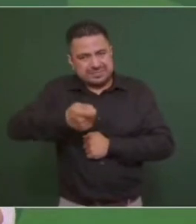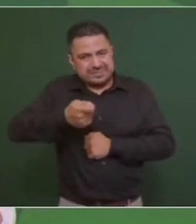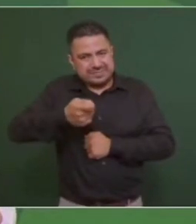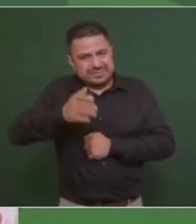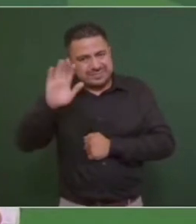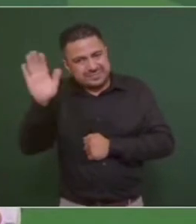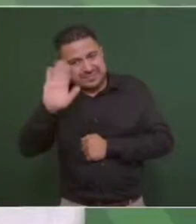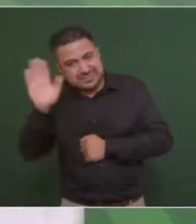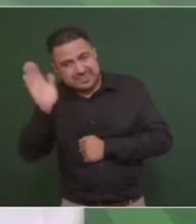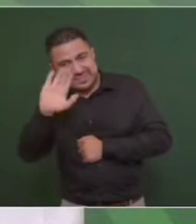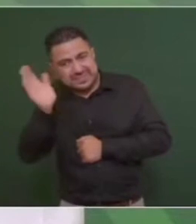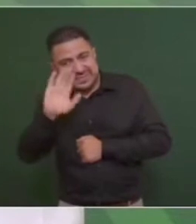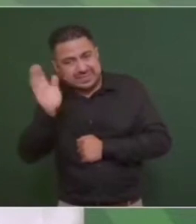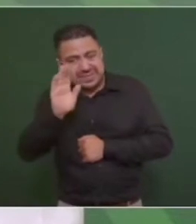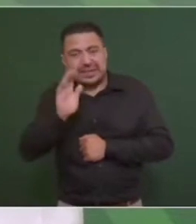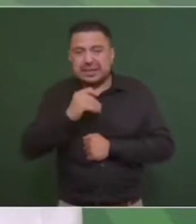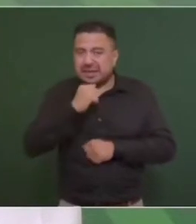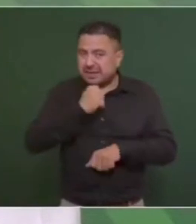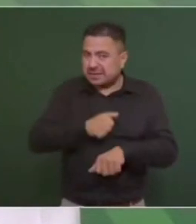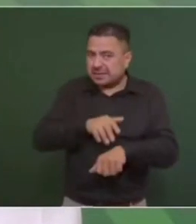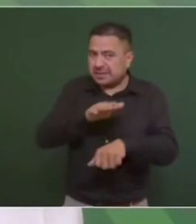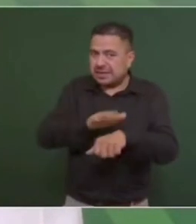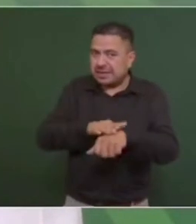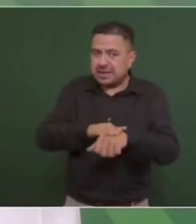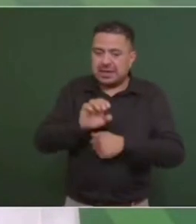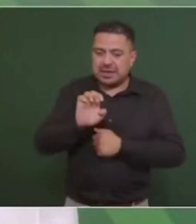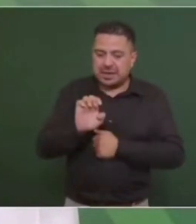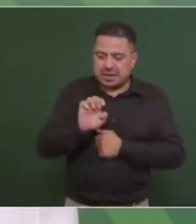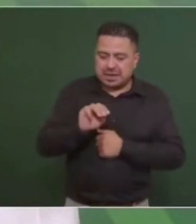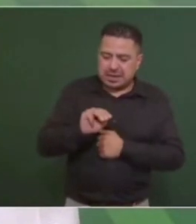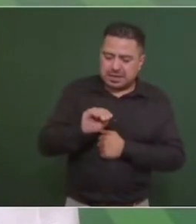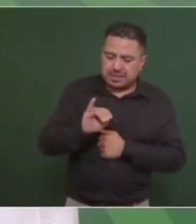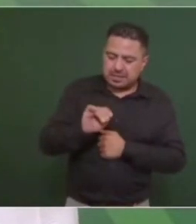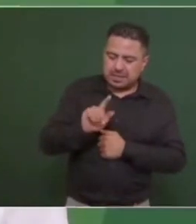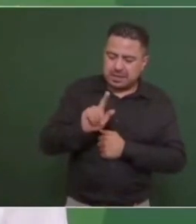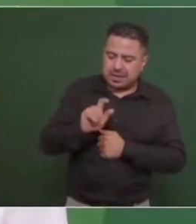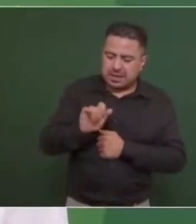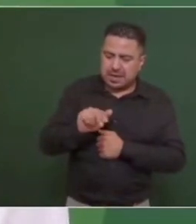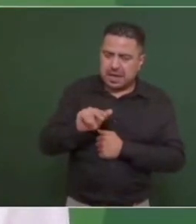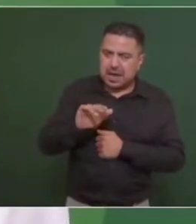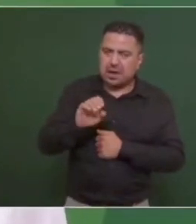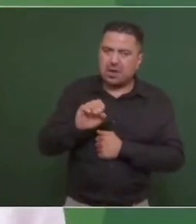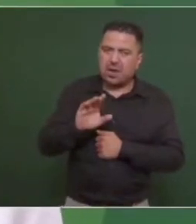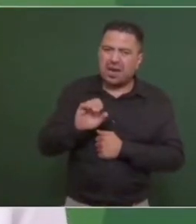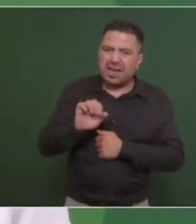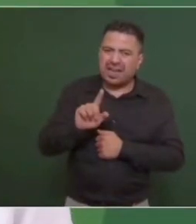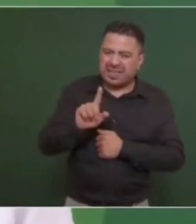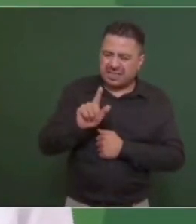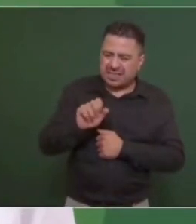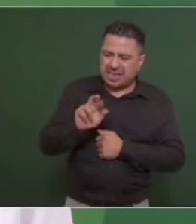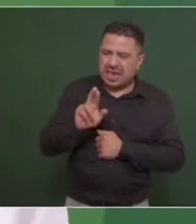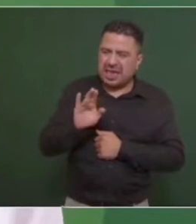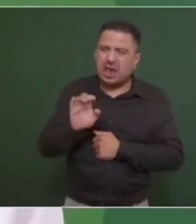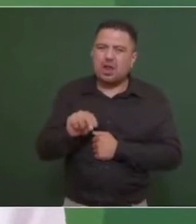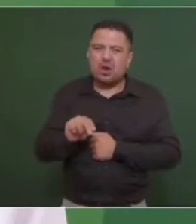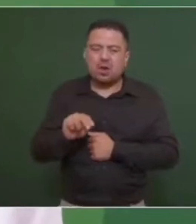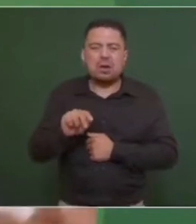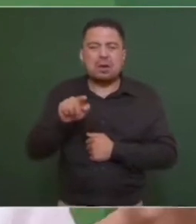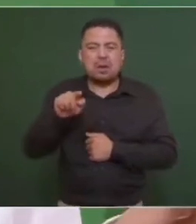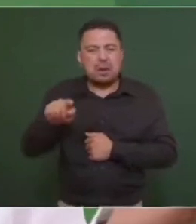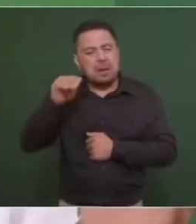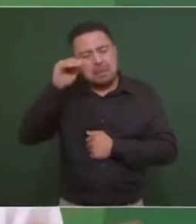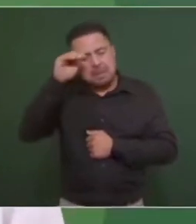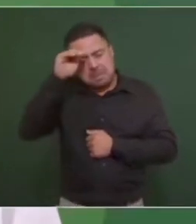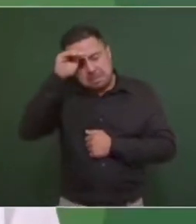este y el Recordatorio a Emiliano Calderón pues pensaban